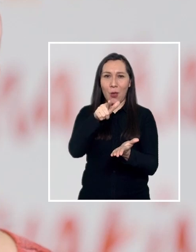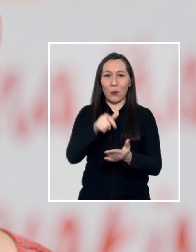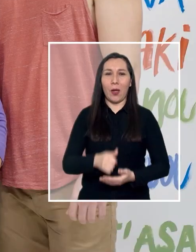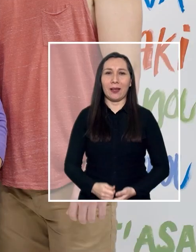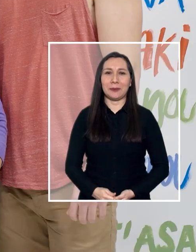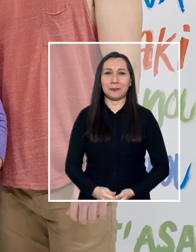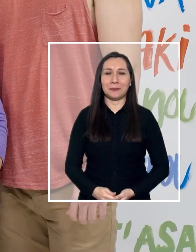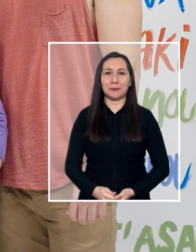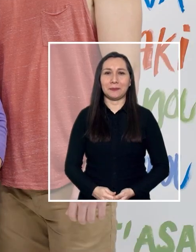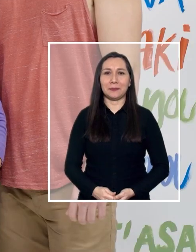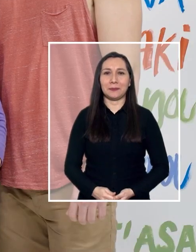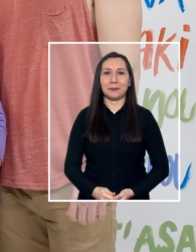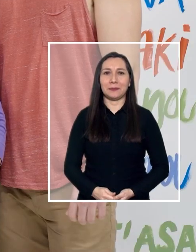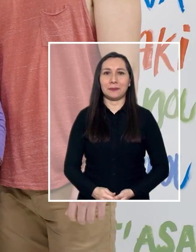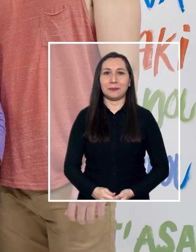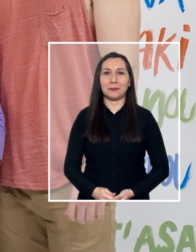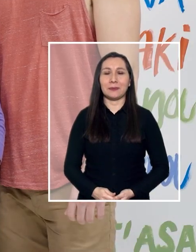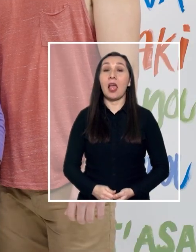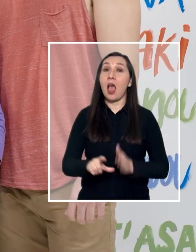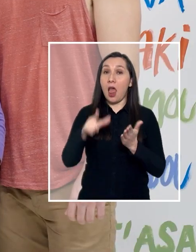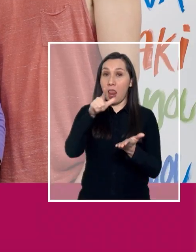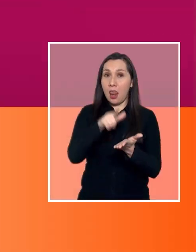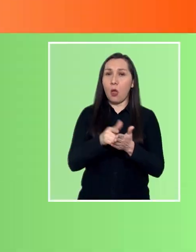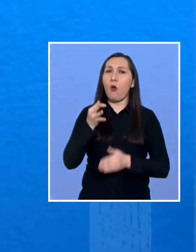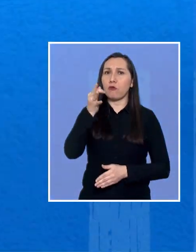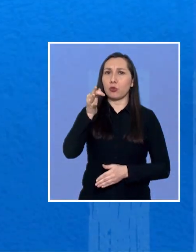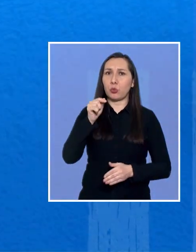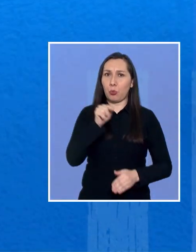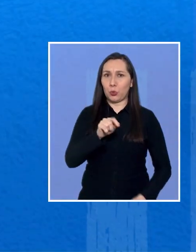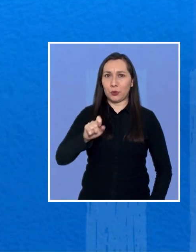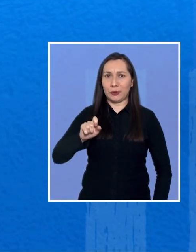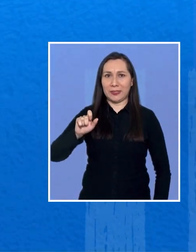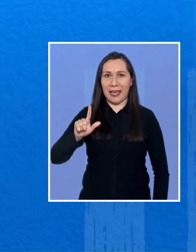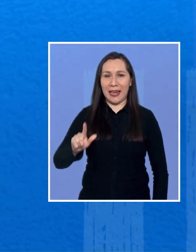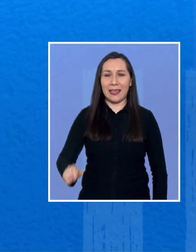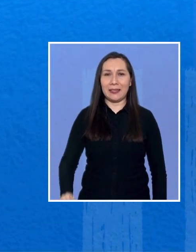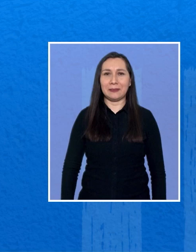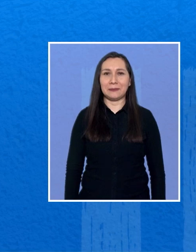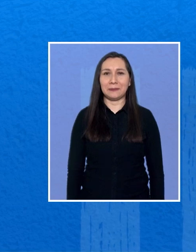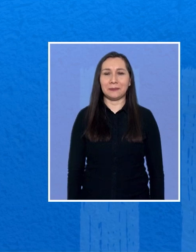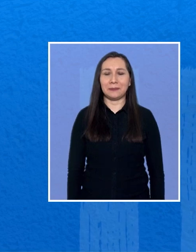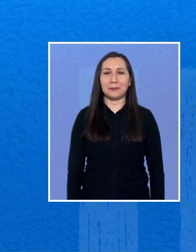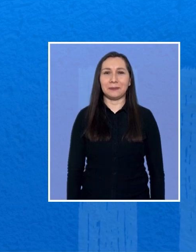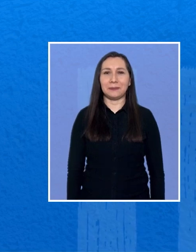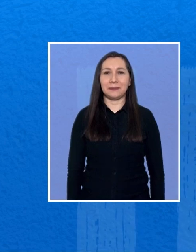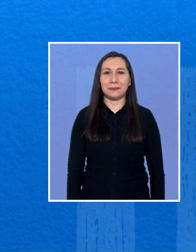Utjiwa Wali Arunaka Yati Cañataki. Las lenguas son el futuro.cl.